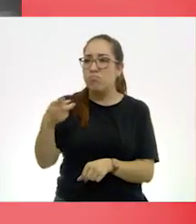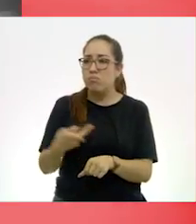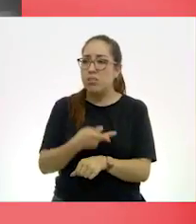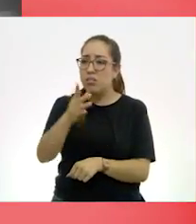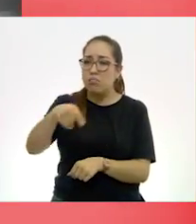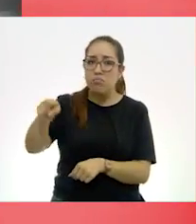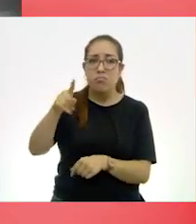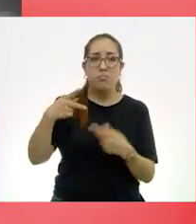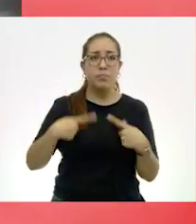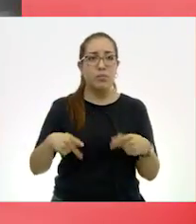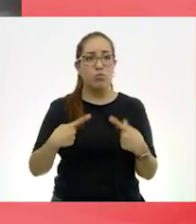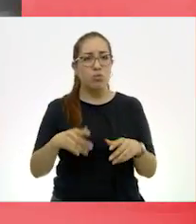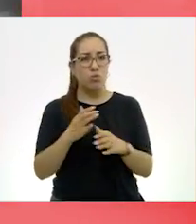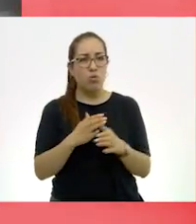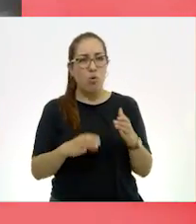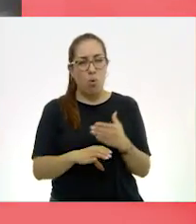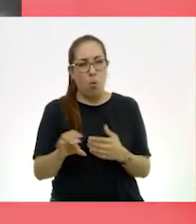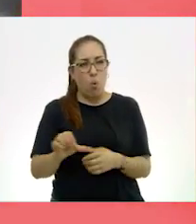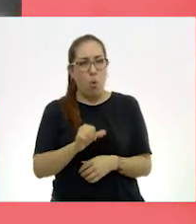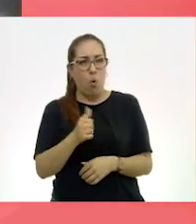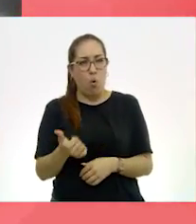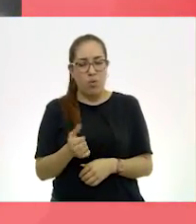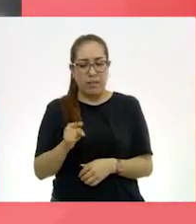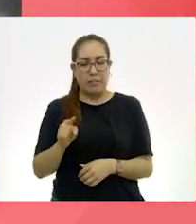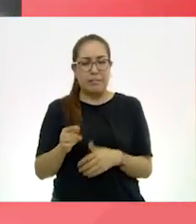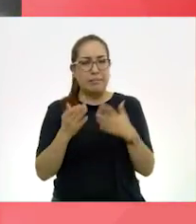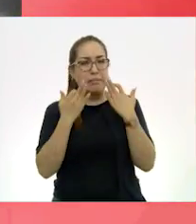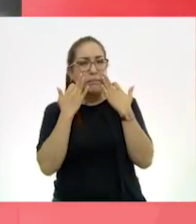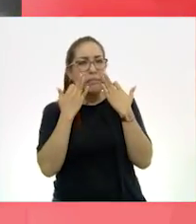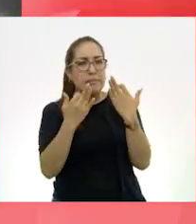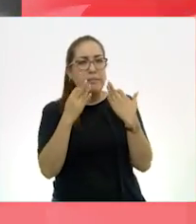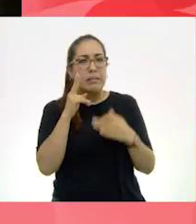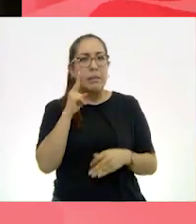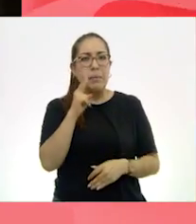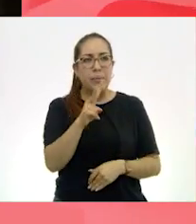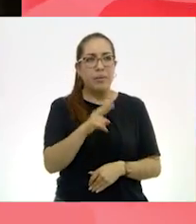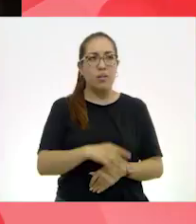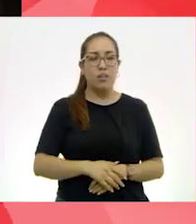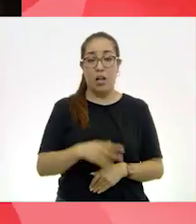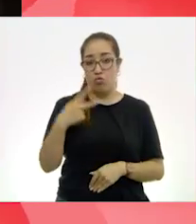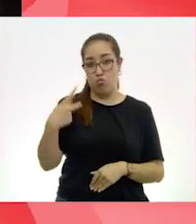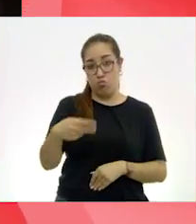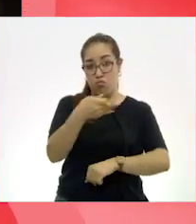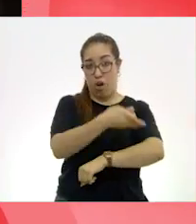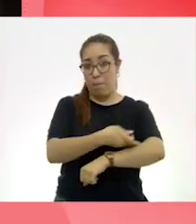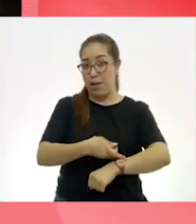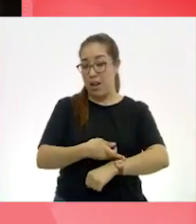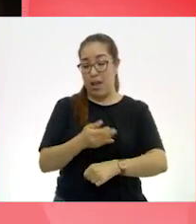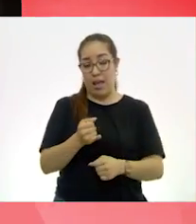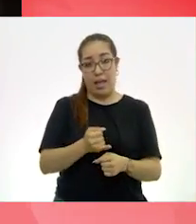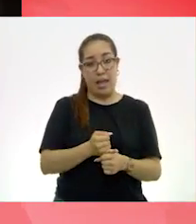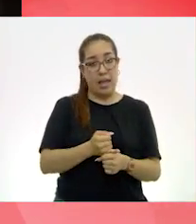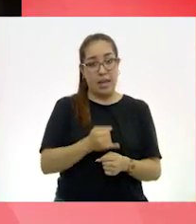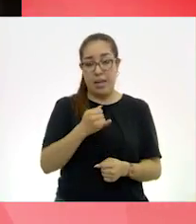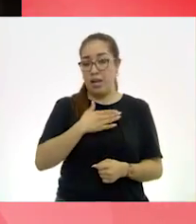y también lo que le marcó mucho, y está muy documentado, la injusticia que le hicieron a su familia,